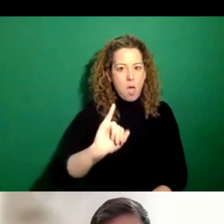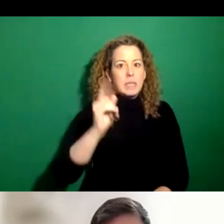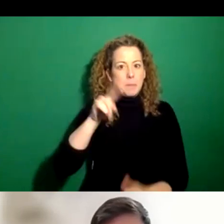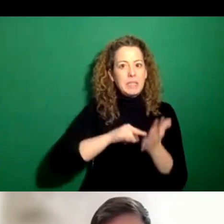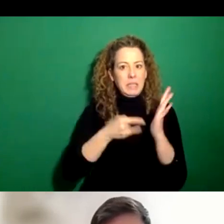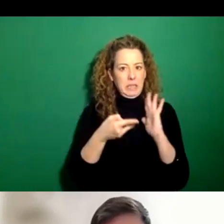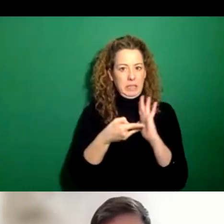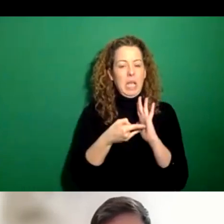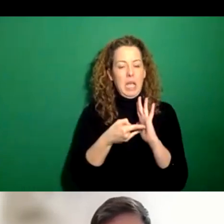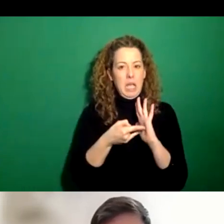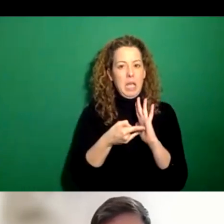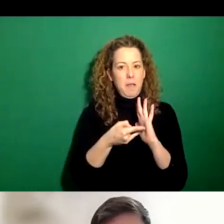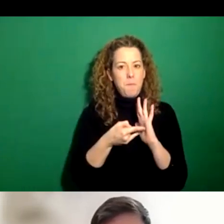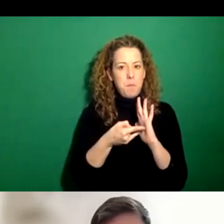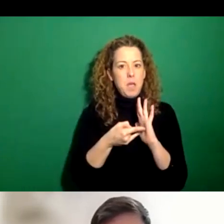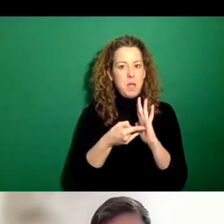sistema que permita